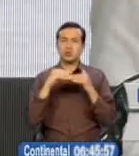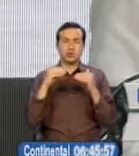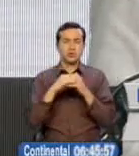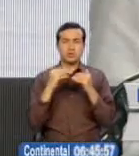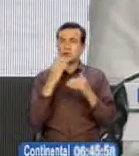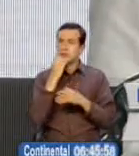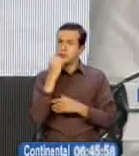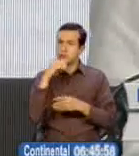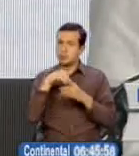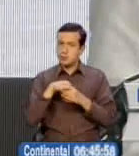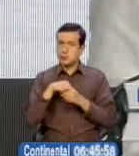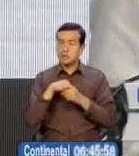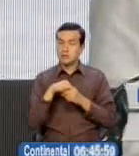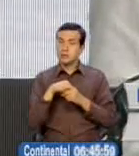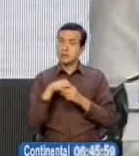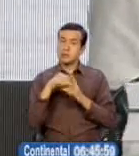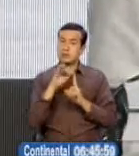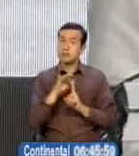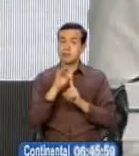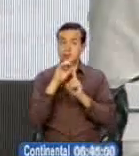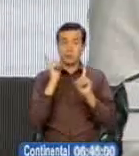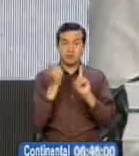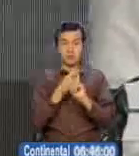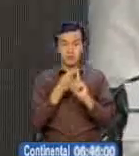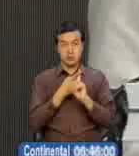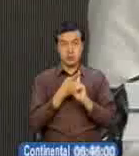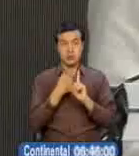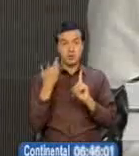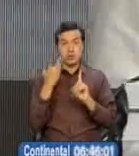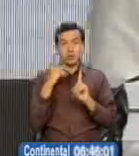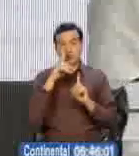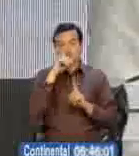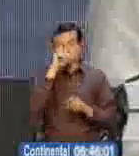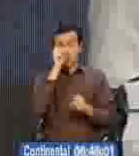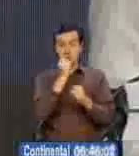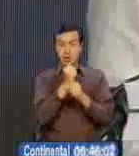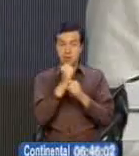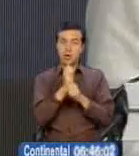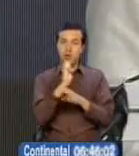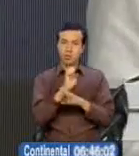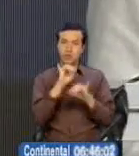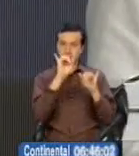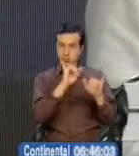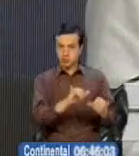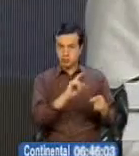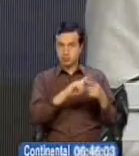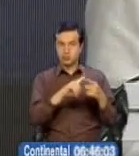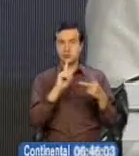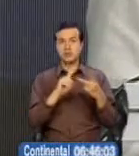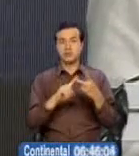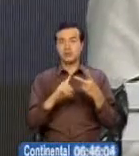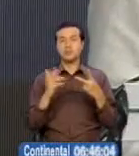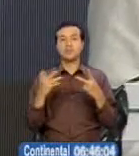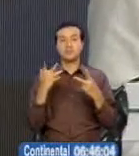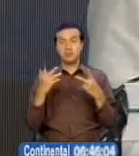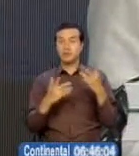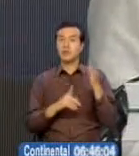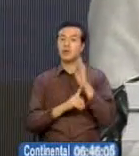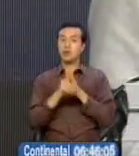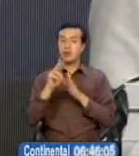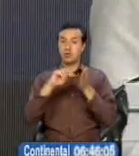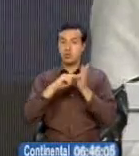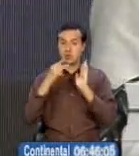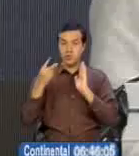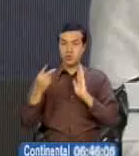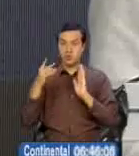dólares, con una ventaja. Primero, que el empleo queda en el Ecuador. Segundo, se desarrolla la